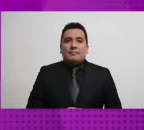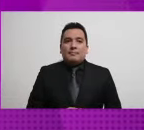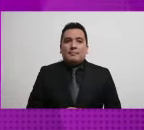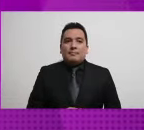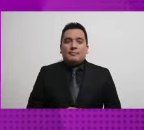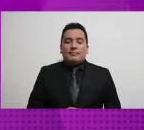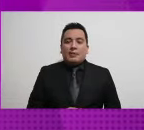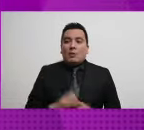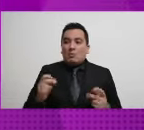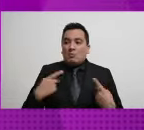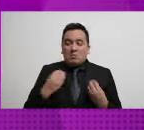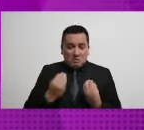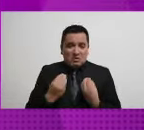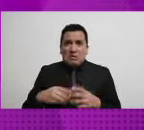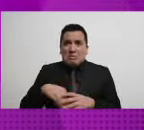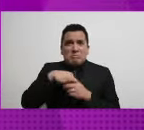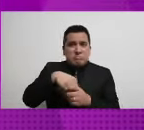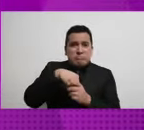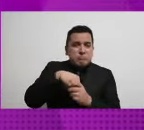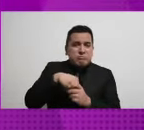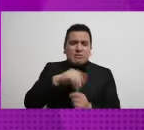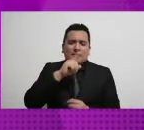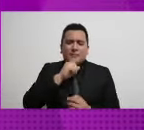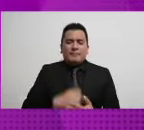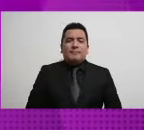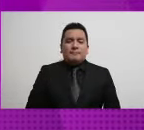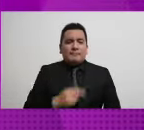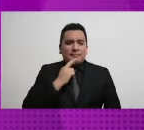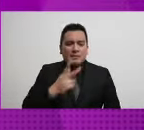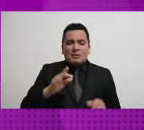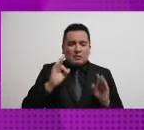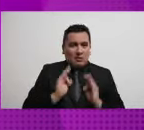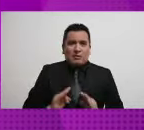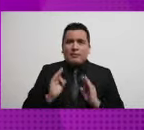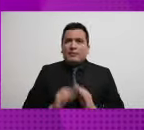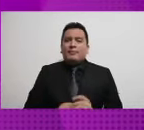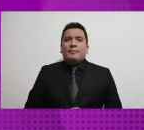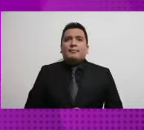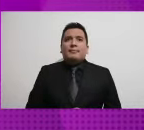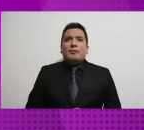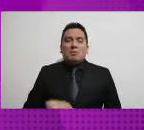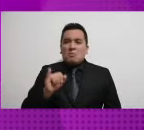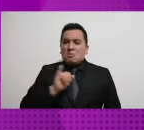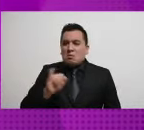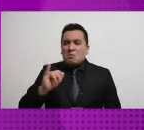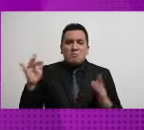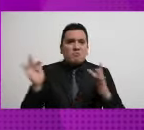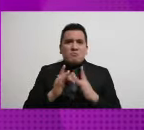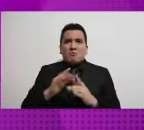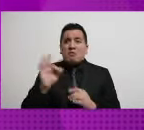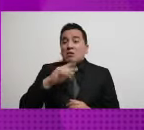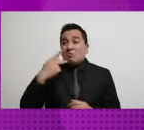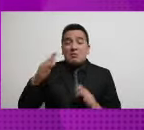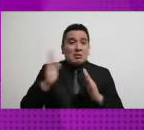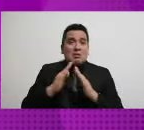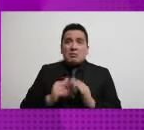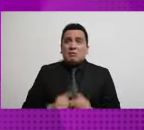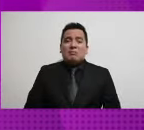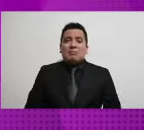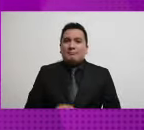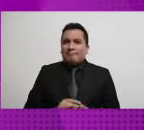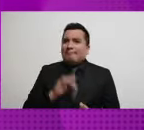contacto con muchísima gente cuando se lleva a votar. Y esto pues ya se lleva de manera tranquila en la vía remota, inclusive hasta desde su